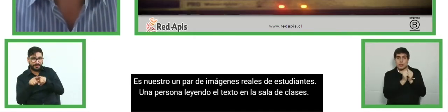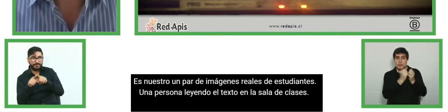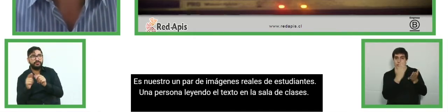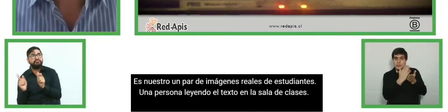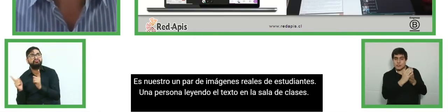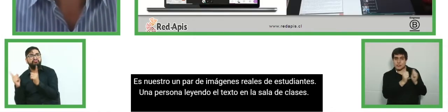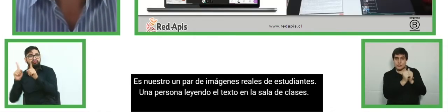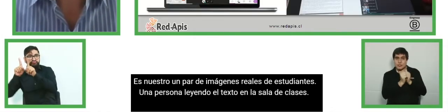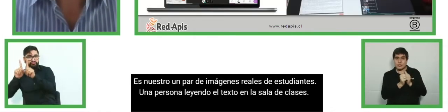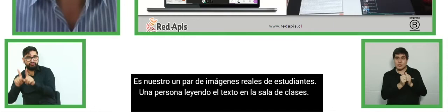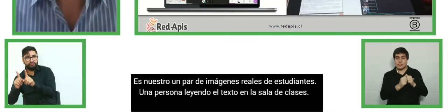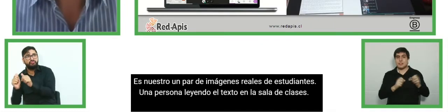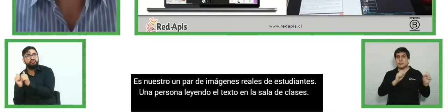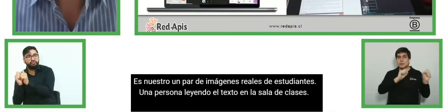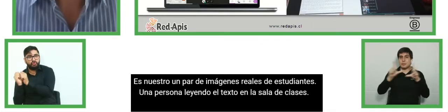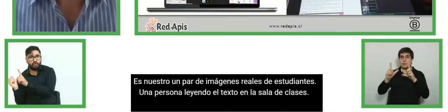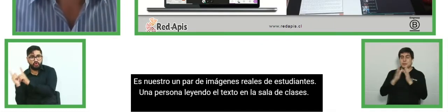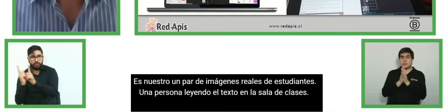siguiente.